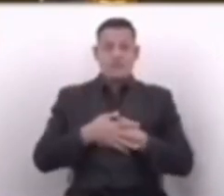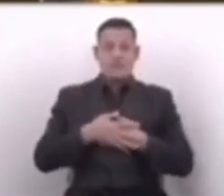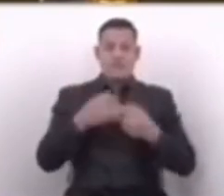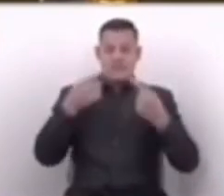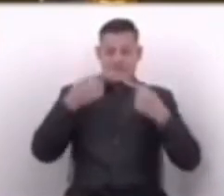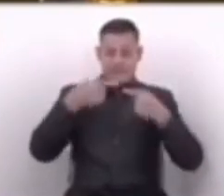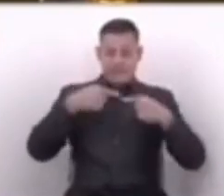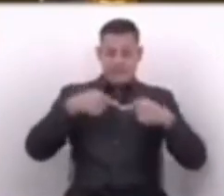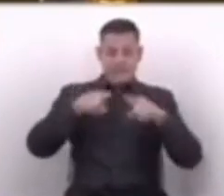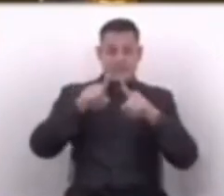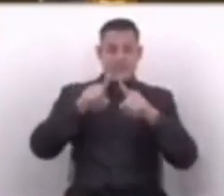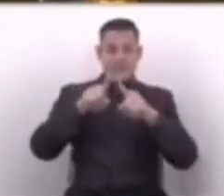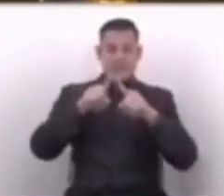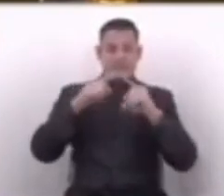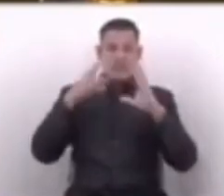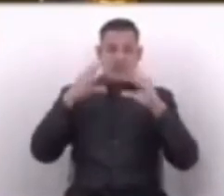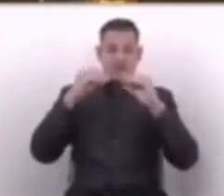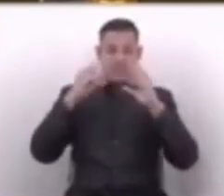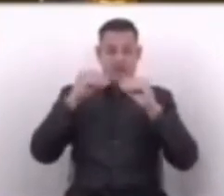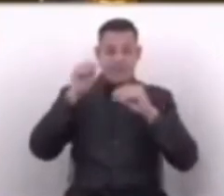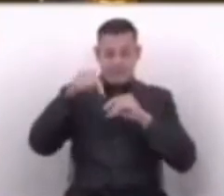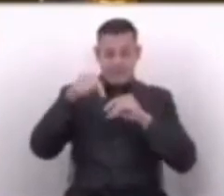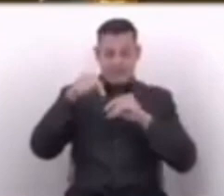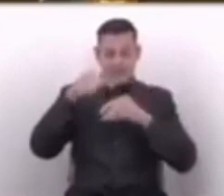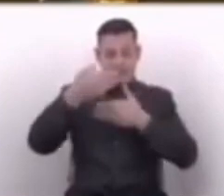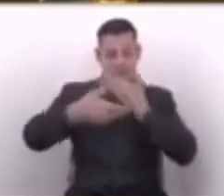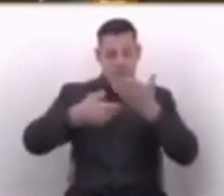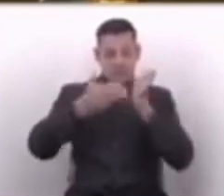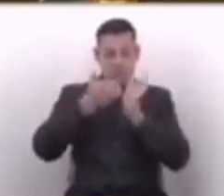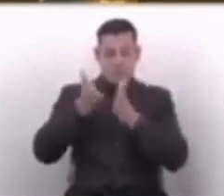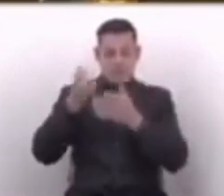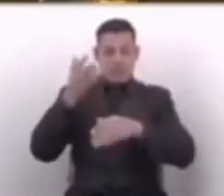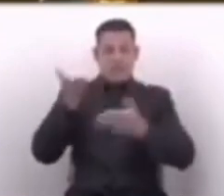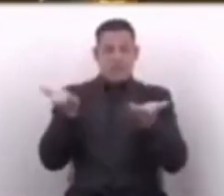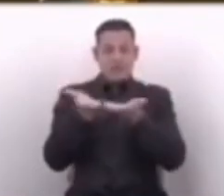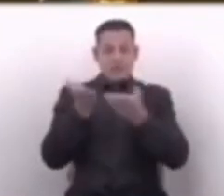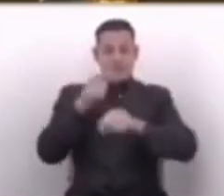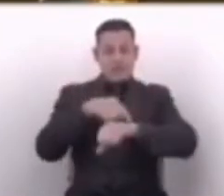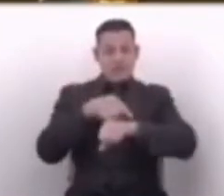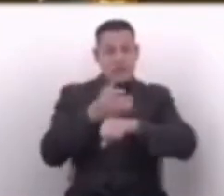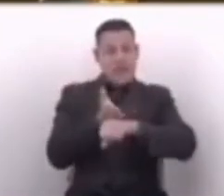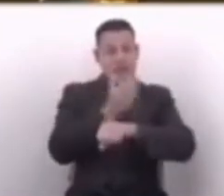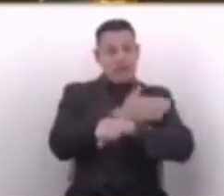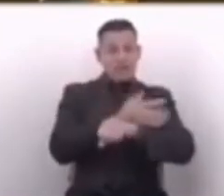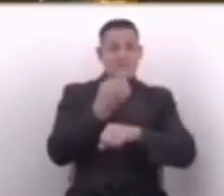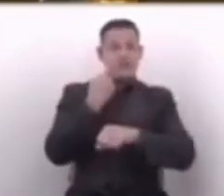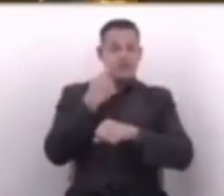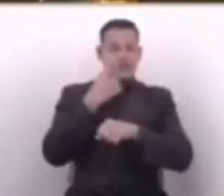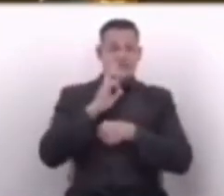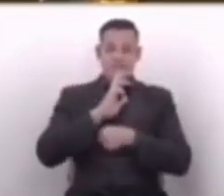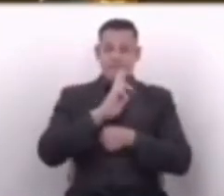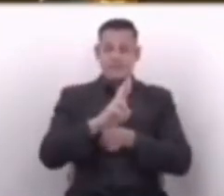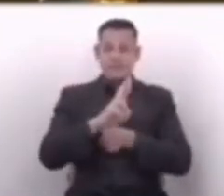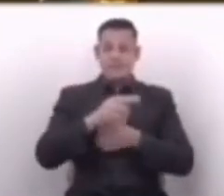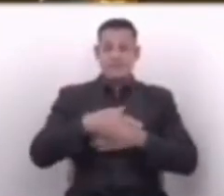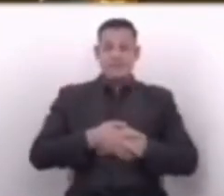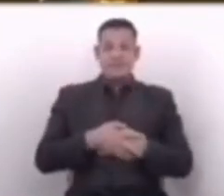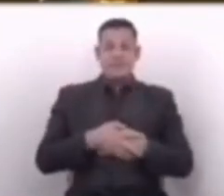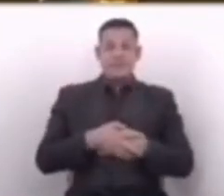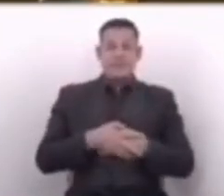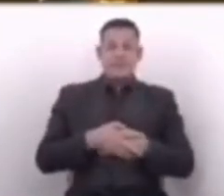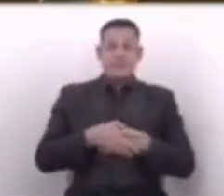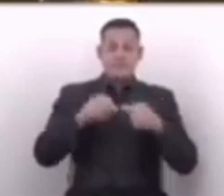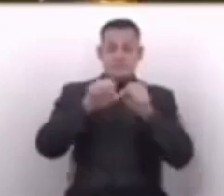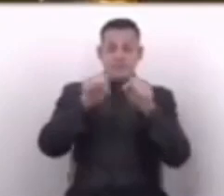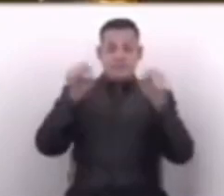todavía siguen hablando sobre ese tipo de procesos que se hacían antes, en donde estos fueron los resultados. Era